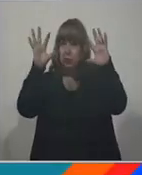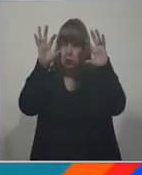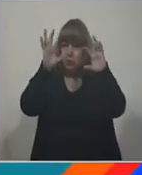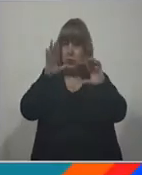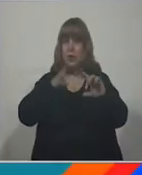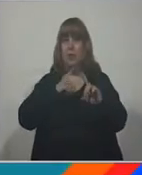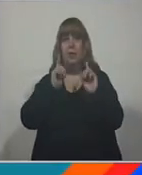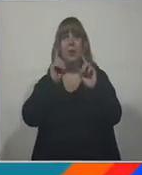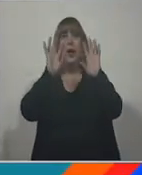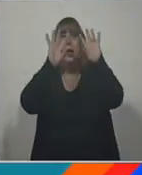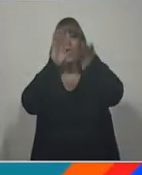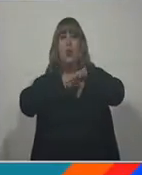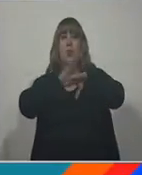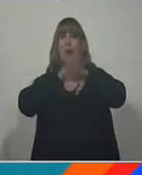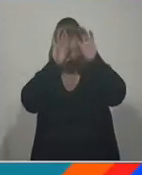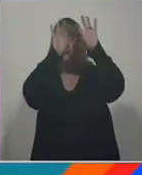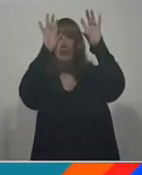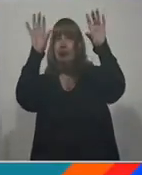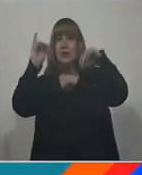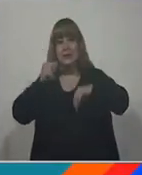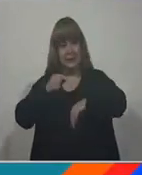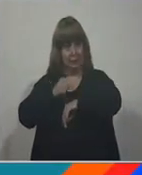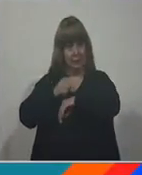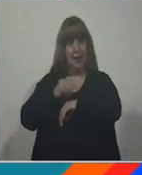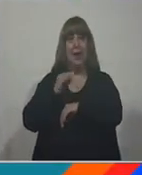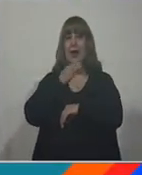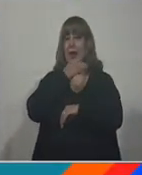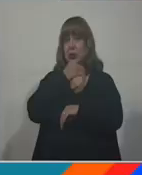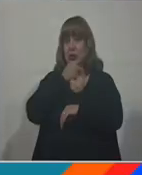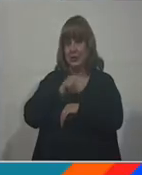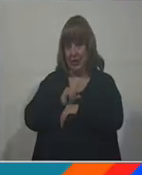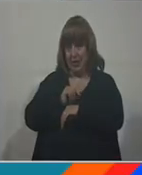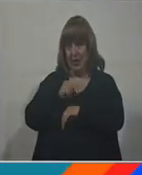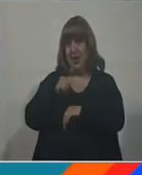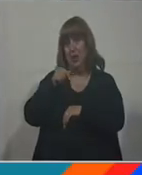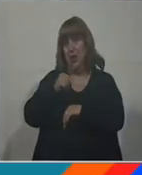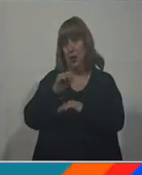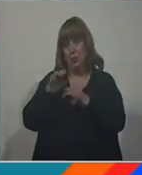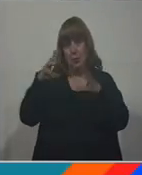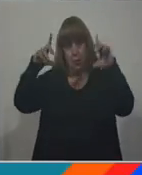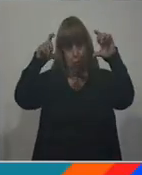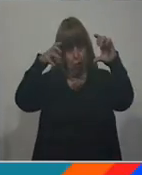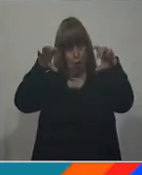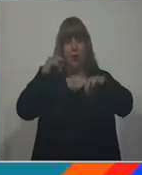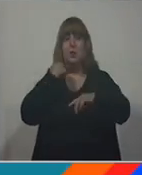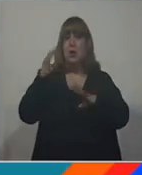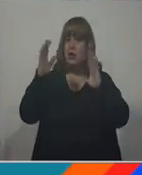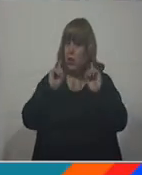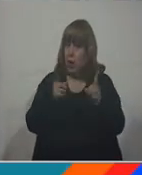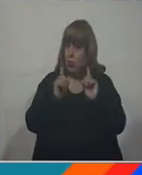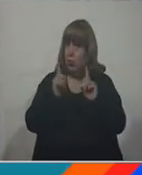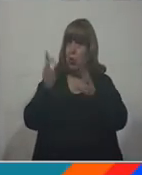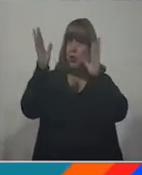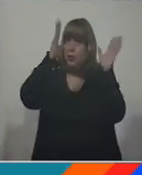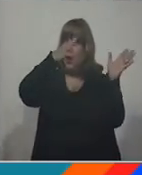Sí, efectivamente, 14 grados la temperatura en este momento. Fíjense que no ha variado en las últimas horas, mayormente nublado, viento del sur a más